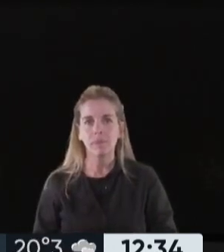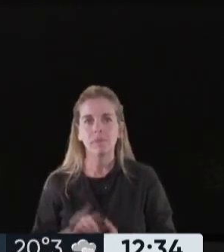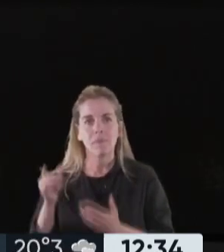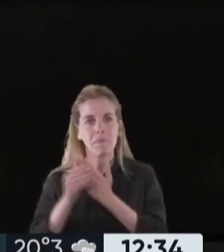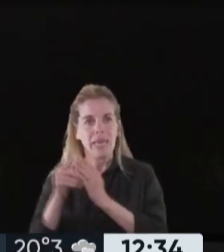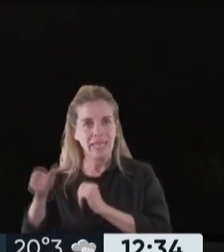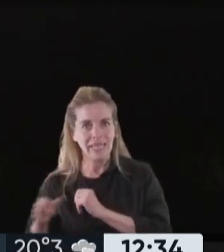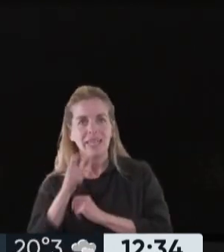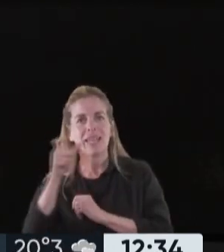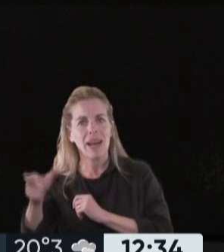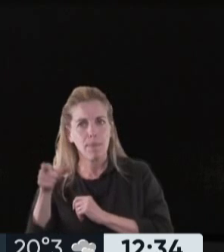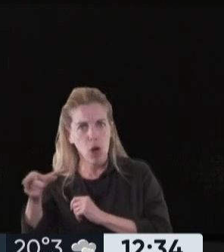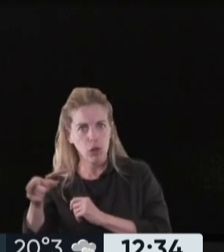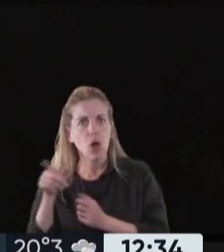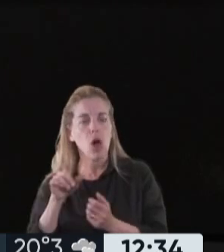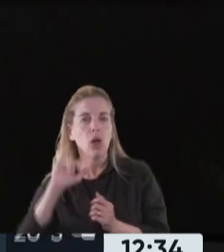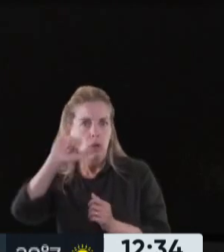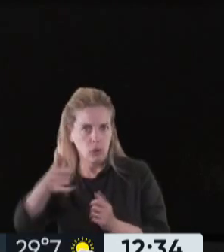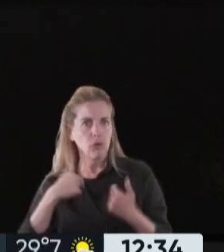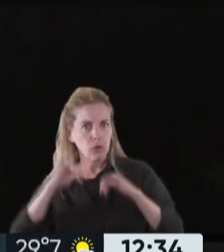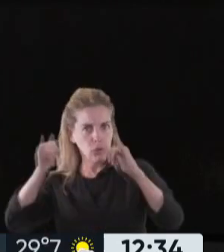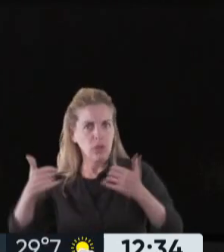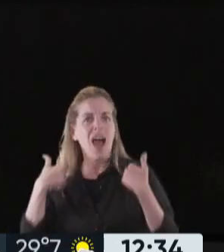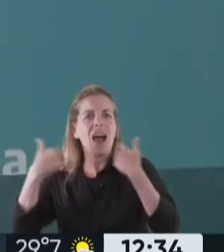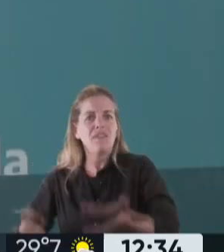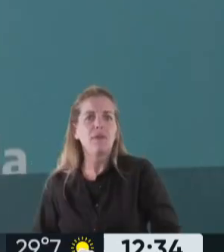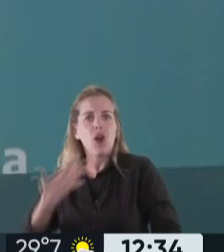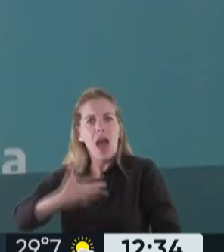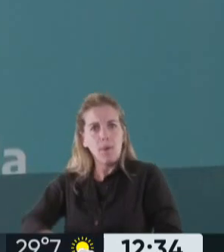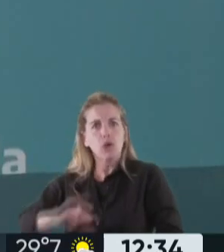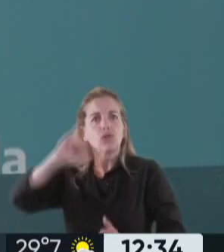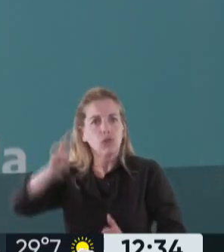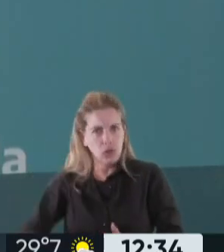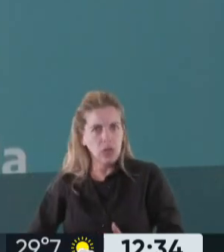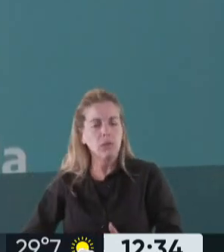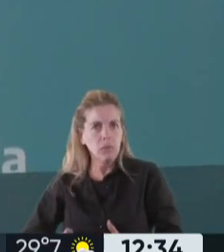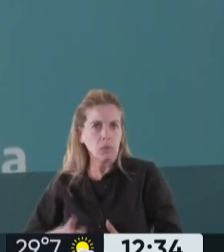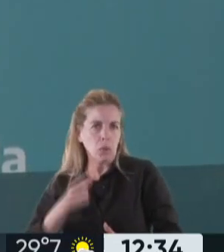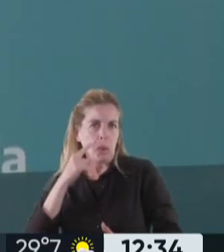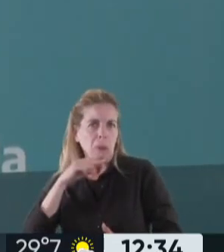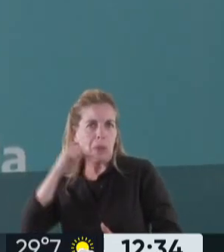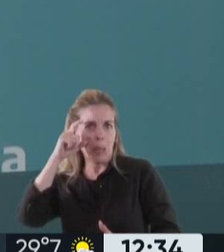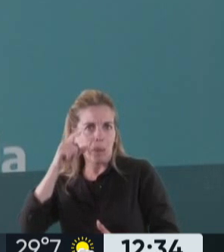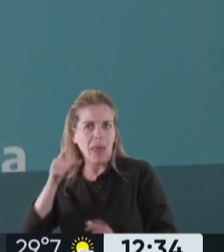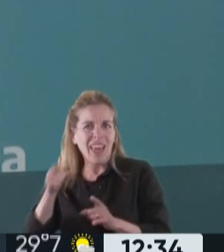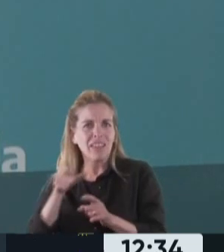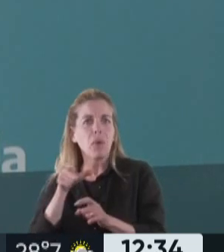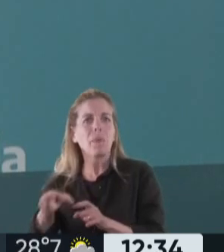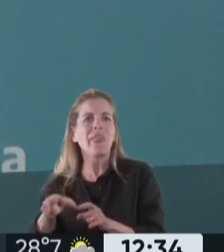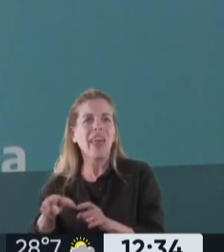Bueno, te respondo la pregunta. Por supuesto que estoy a favor de la interrupción voluntaria del embarazo. Ese es un video del